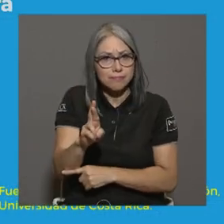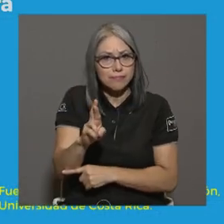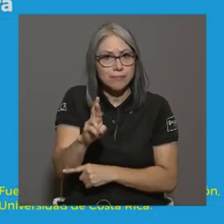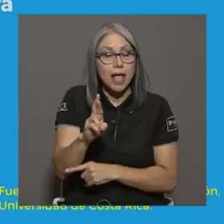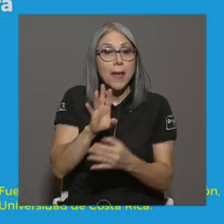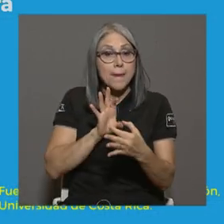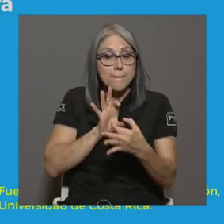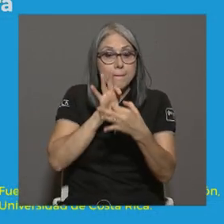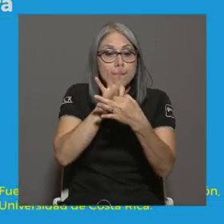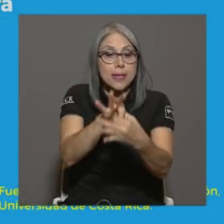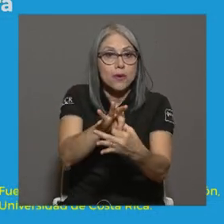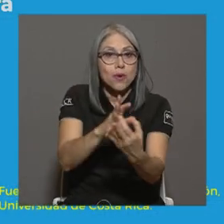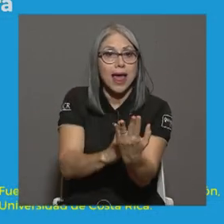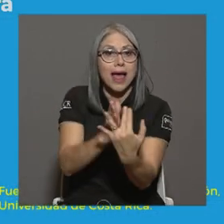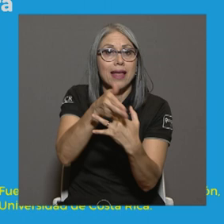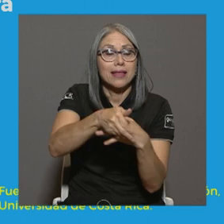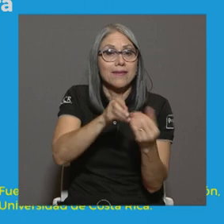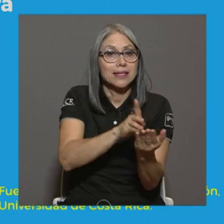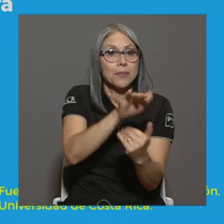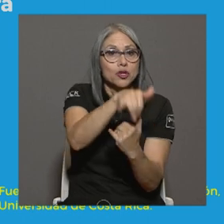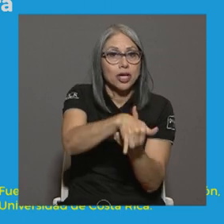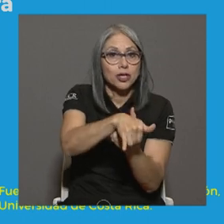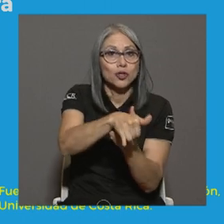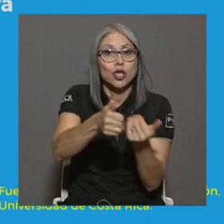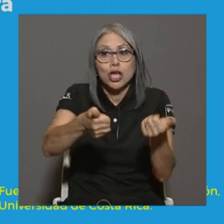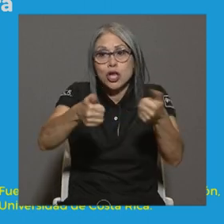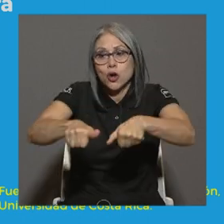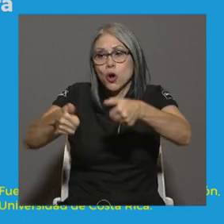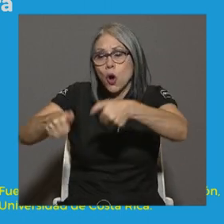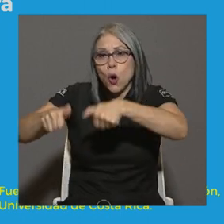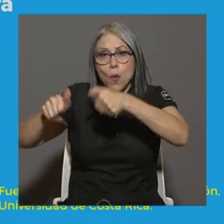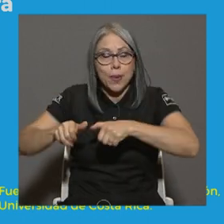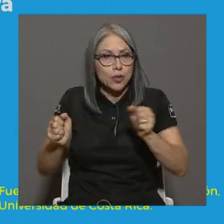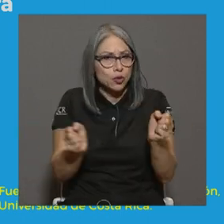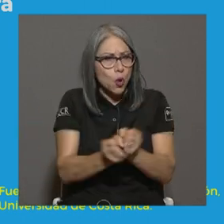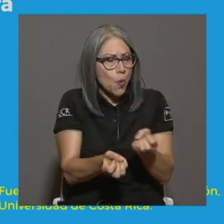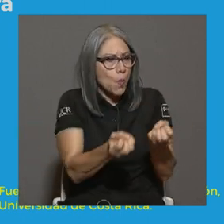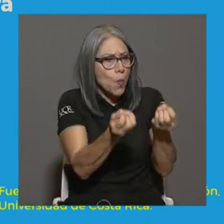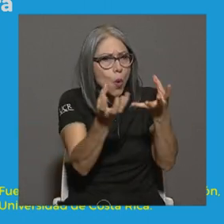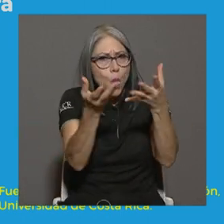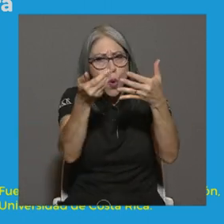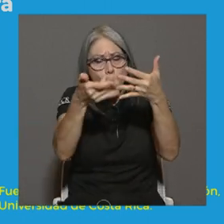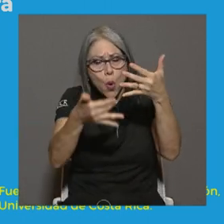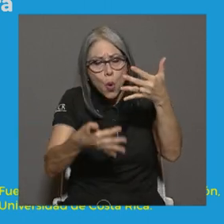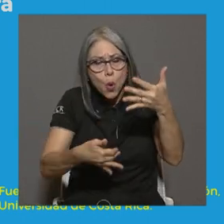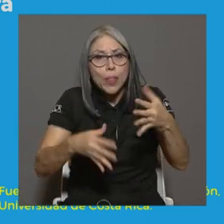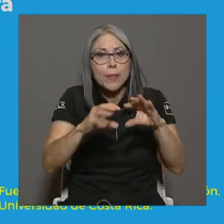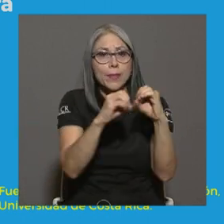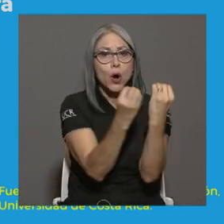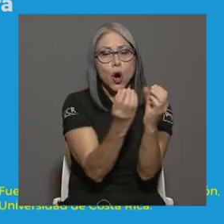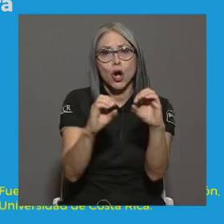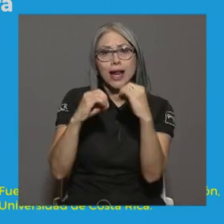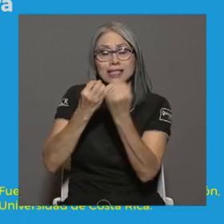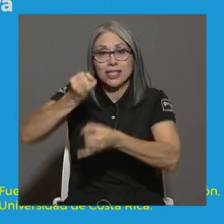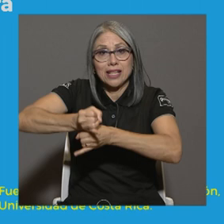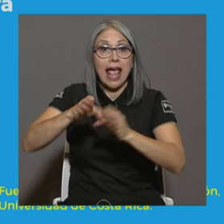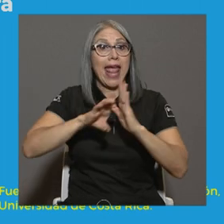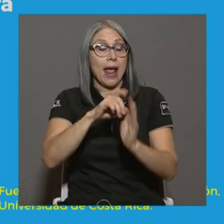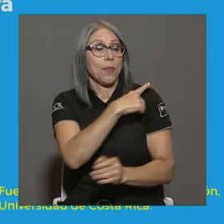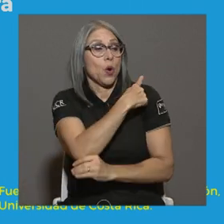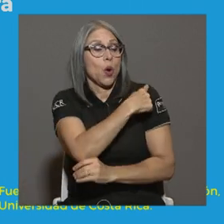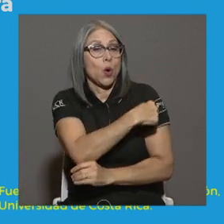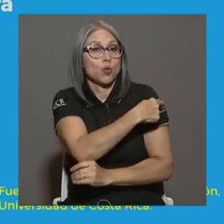través de proyectos y convenios con múltiples organizaciones e instituciones como la Cruz